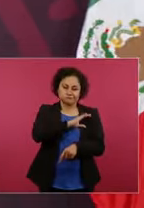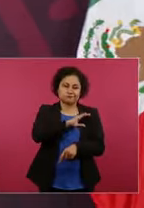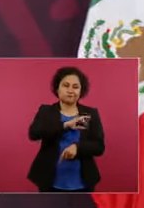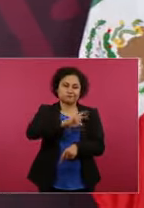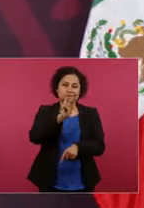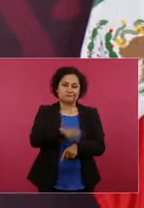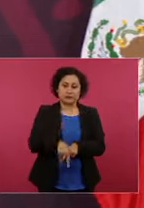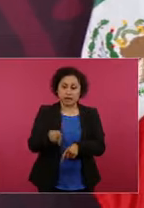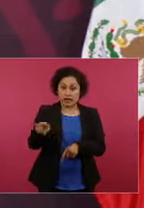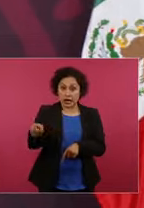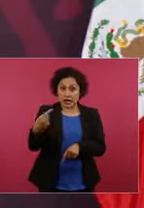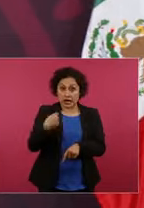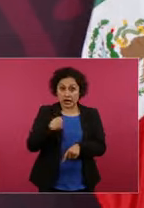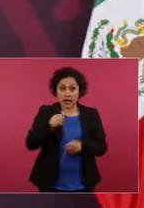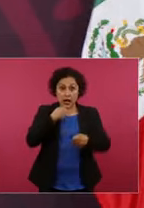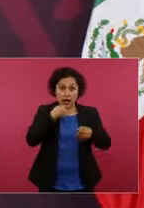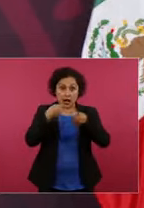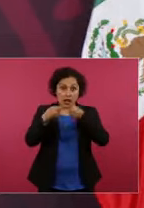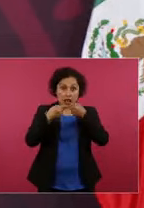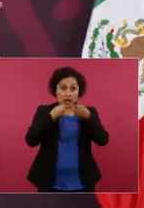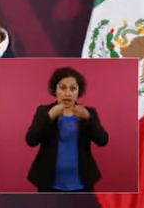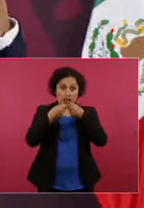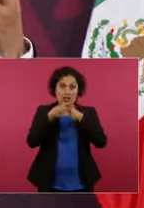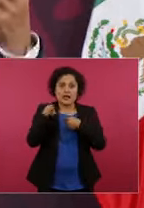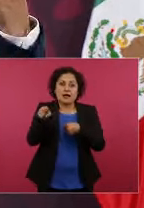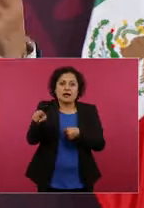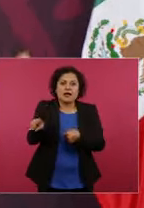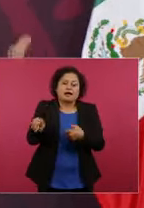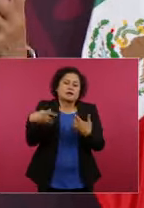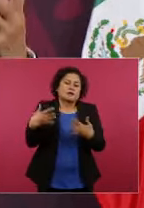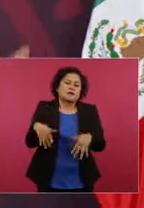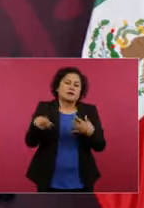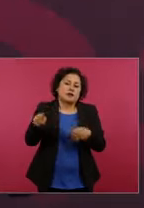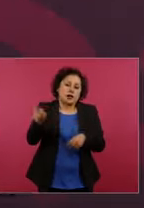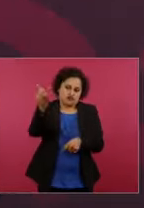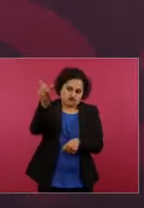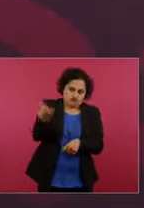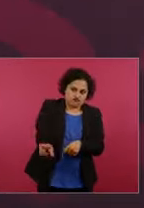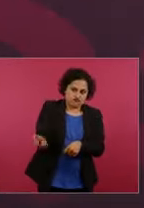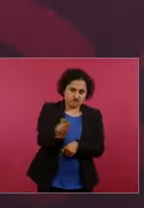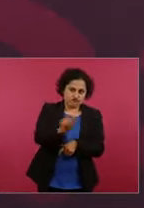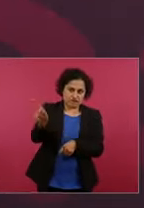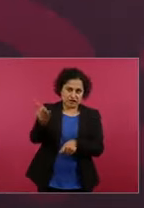entrevista, él entusiasmado porque es periodista de verdad,